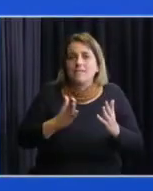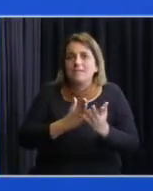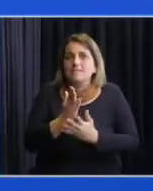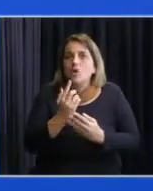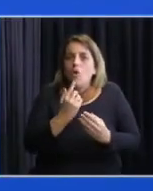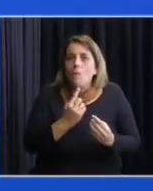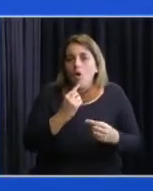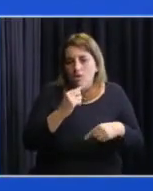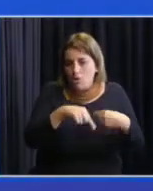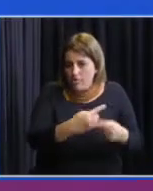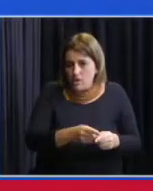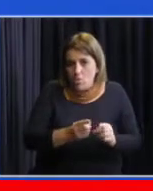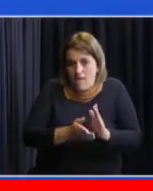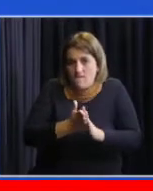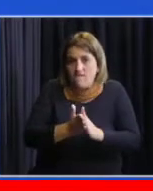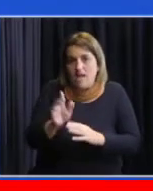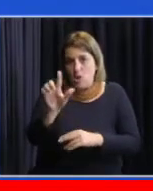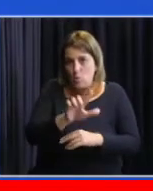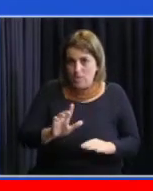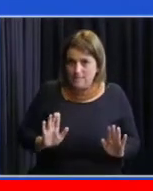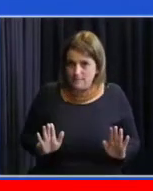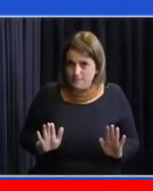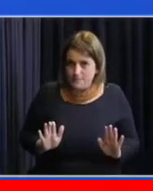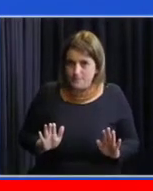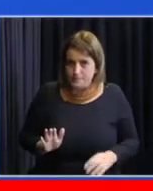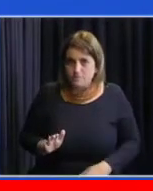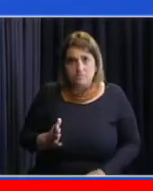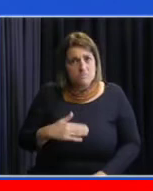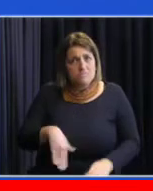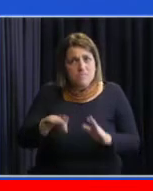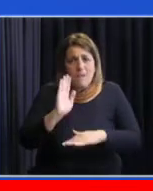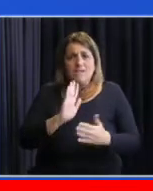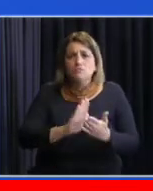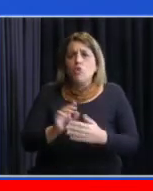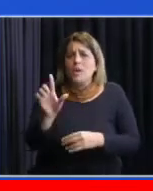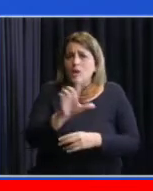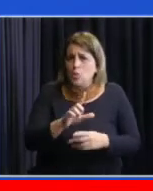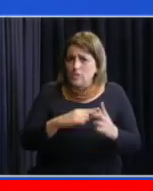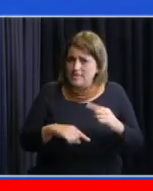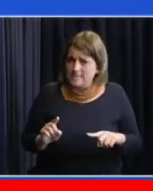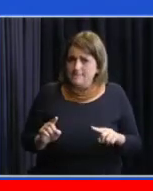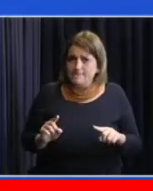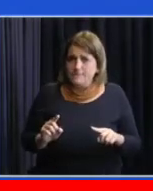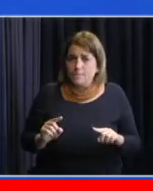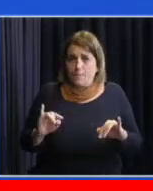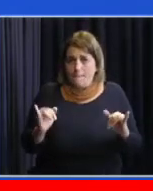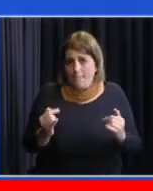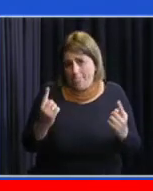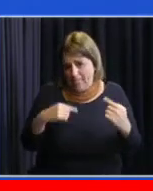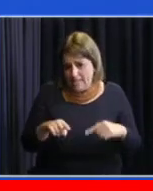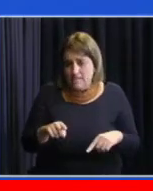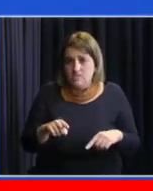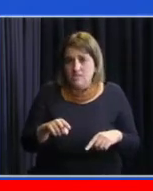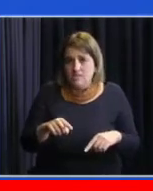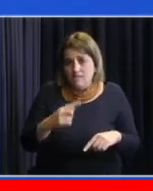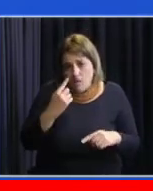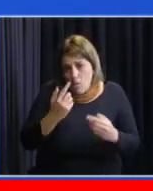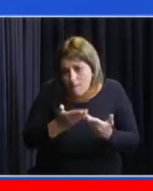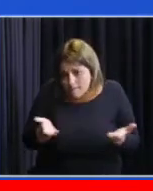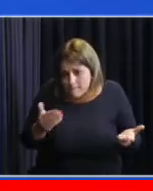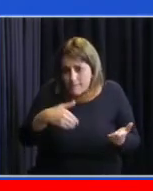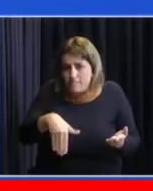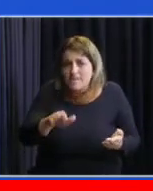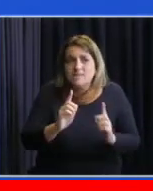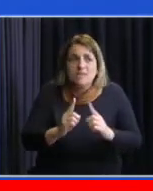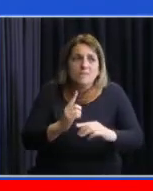Bienvenidos a otro informe de Canal 15 sobre la situación de nuestro país en estos momentos